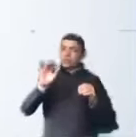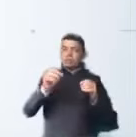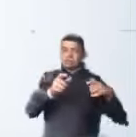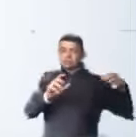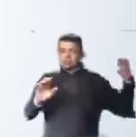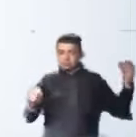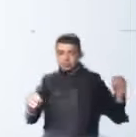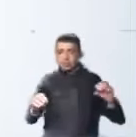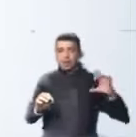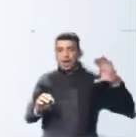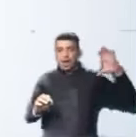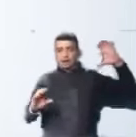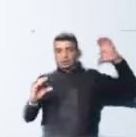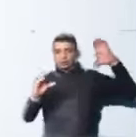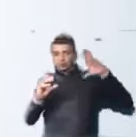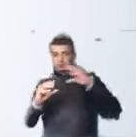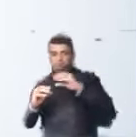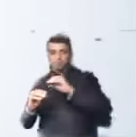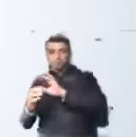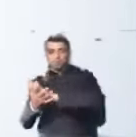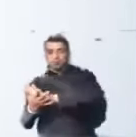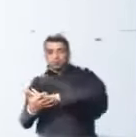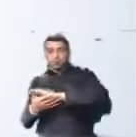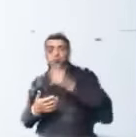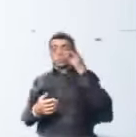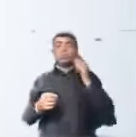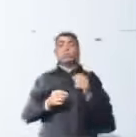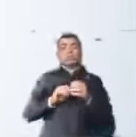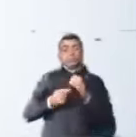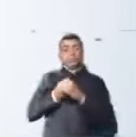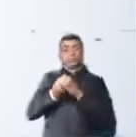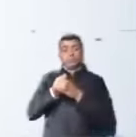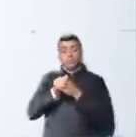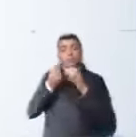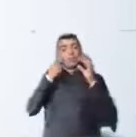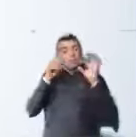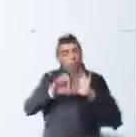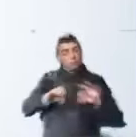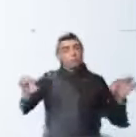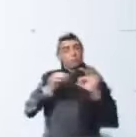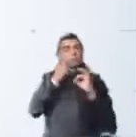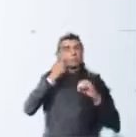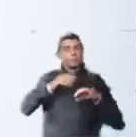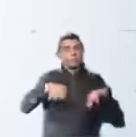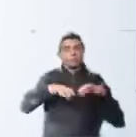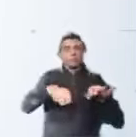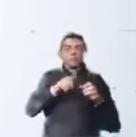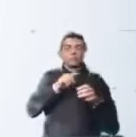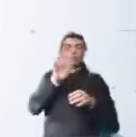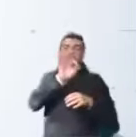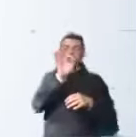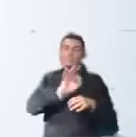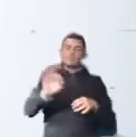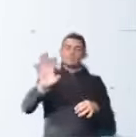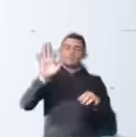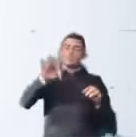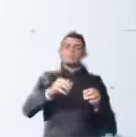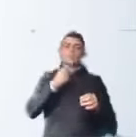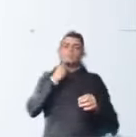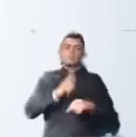la actividad de estas células tan importantes que no solo tienen una actividad en los virus, sino también en los parásitos y en el